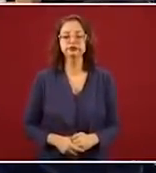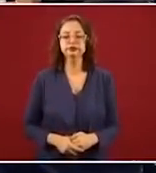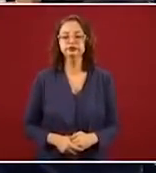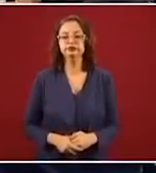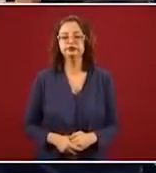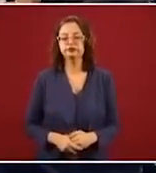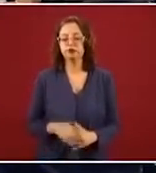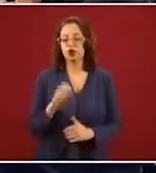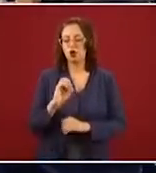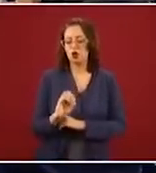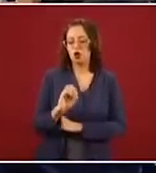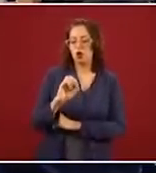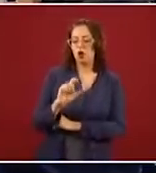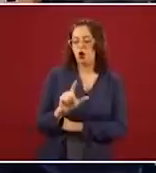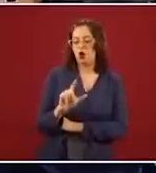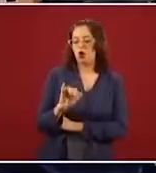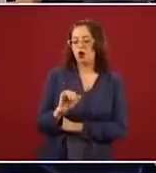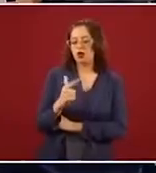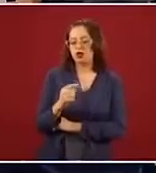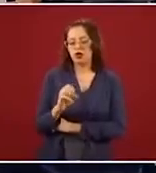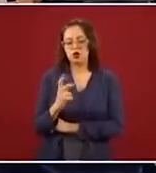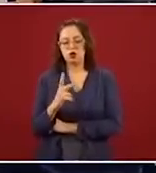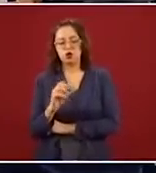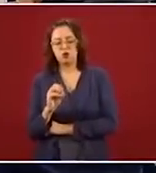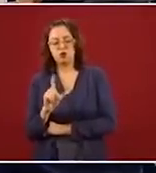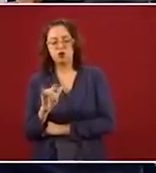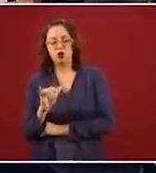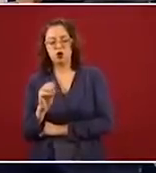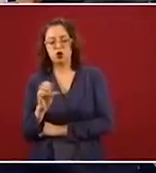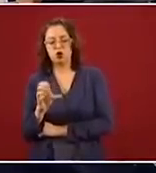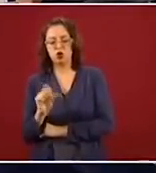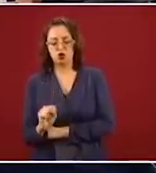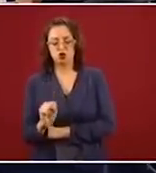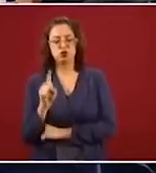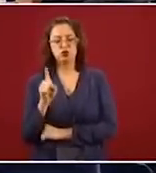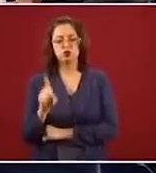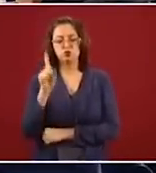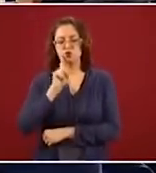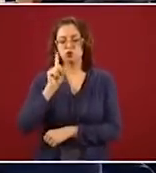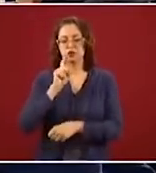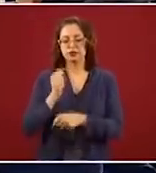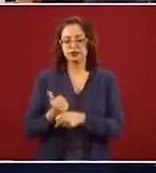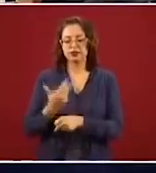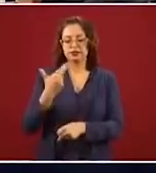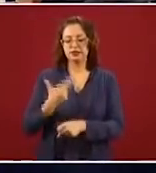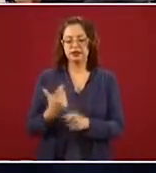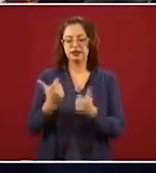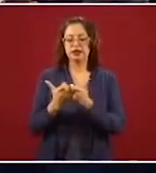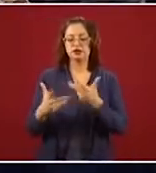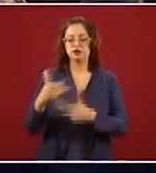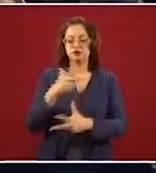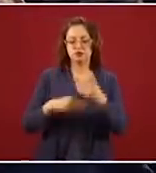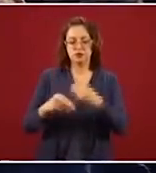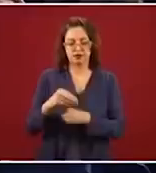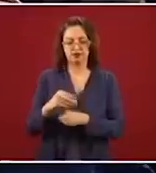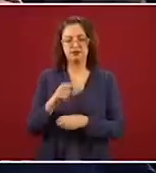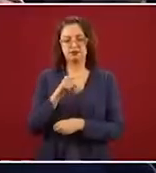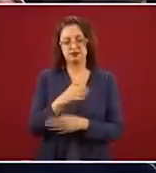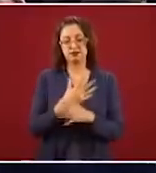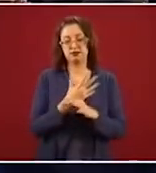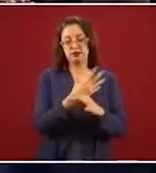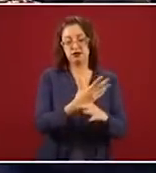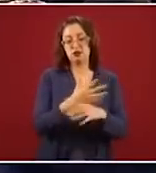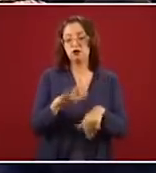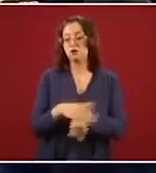oligopolios le llamó la secretaria de Economía a una pregunta de una compañera respecto a los productores de